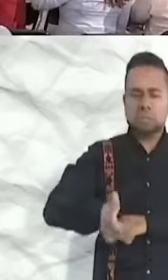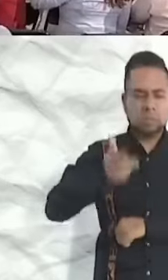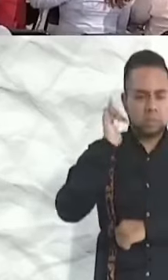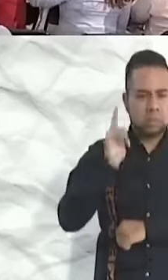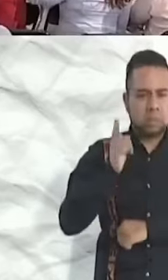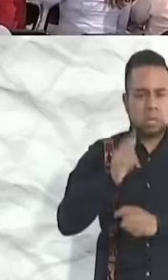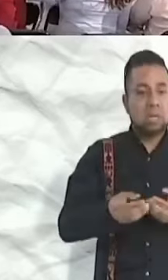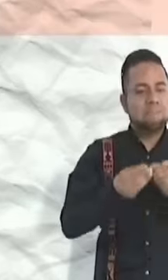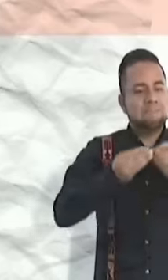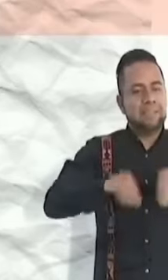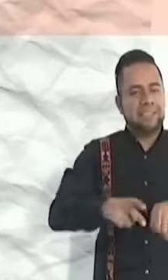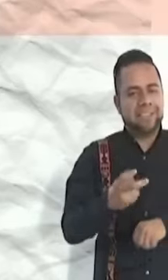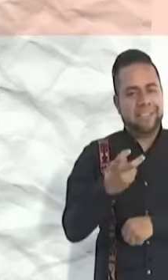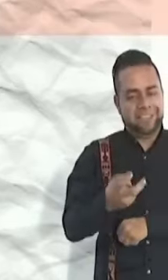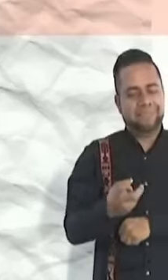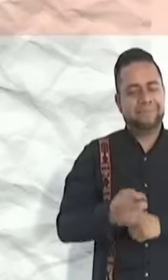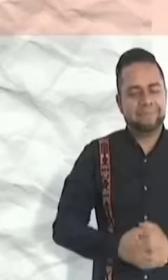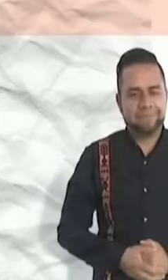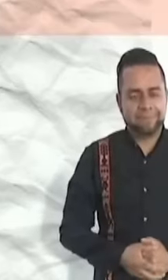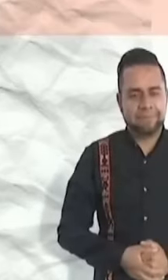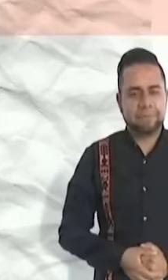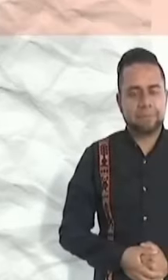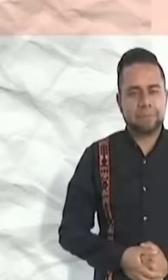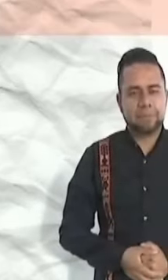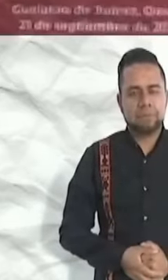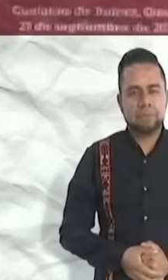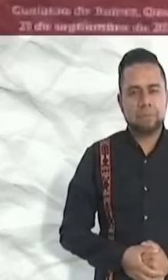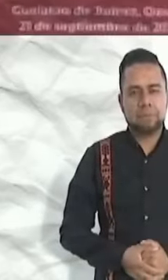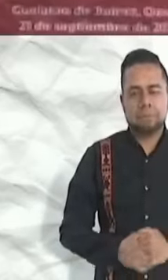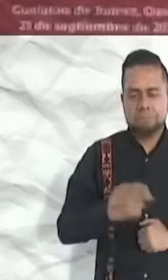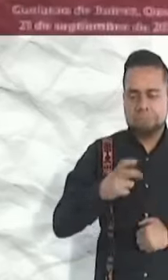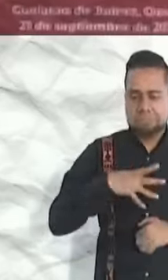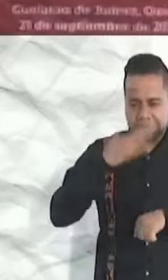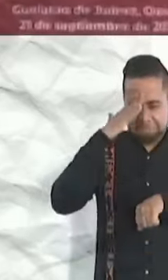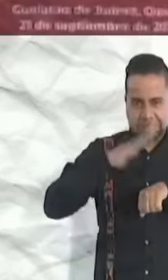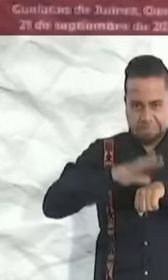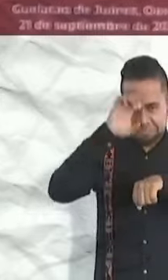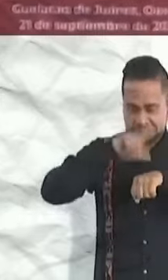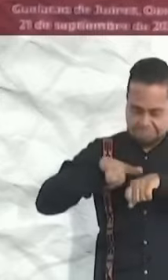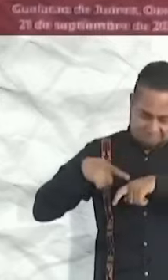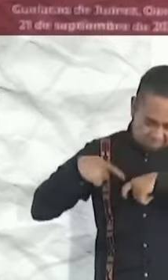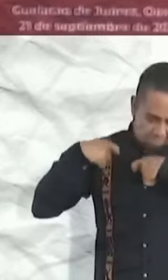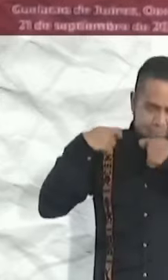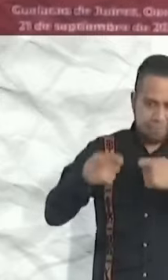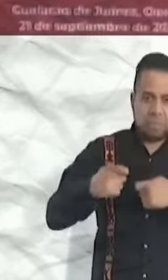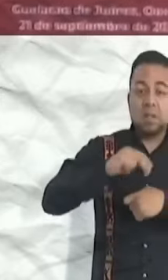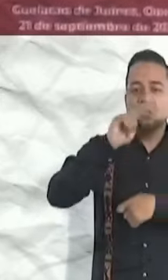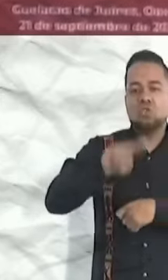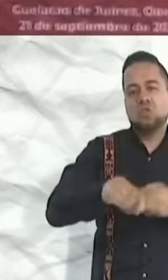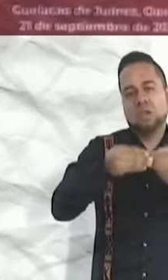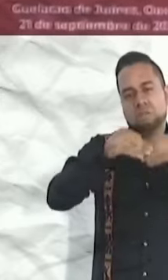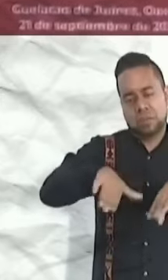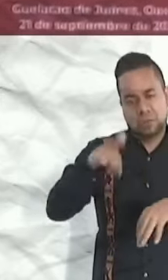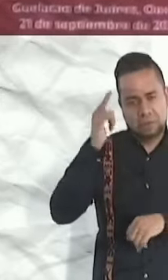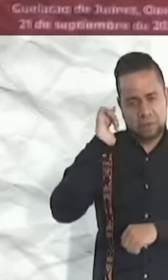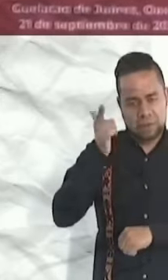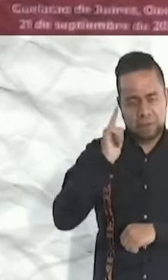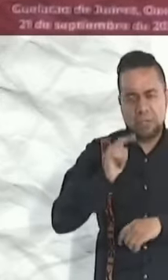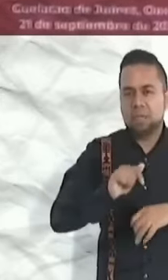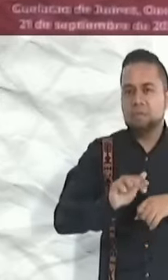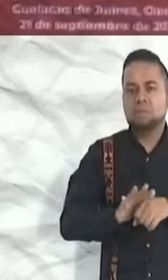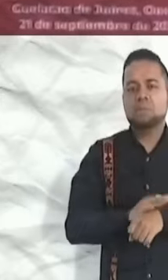se pierda. Es que no se va a perder, AMLO. No, no, no, no se esa va a perder. Es herencia cultural. No se va a perder. Sí. Porque